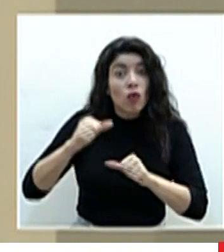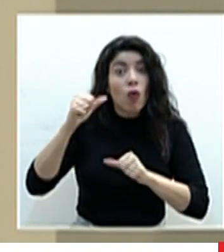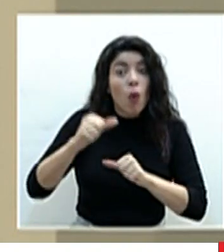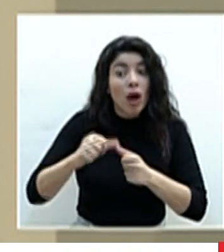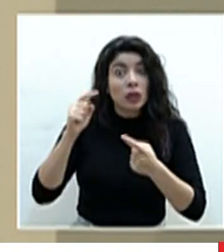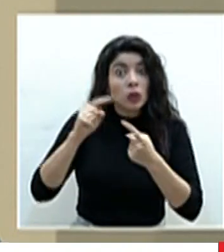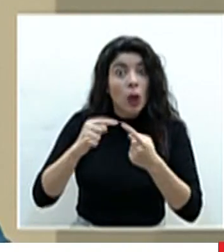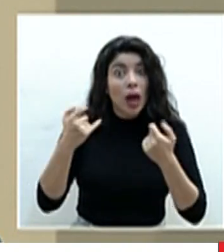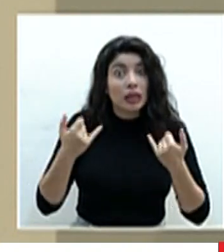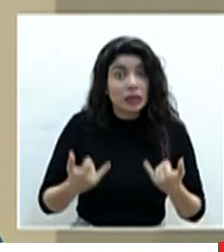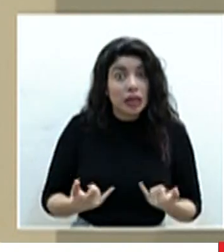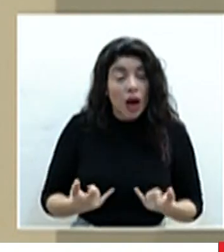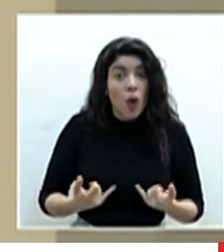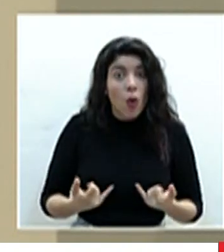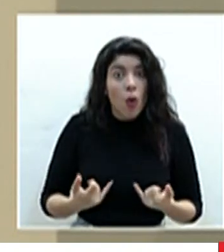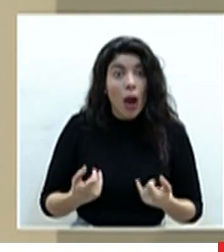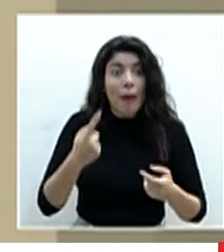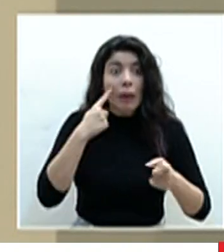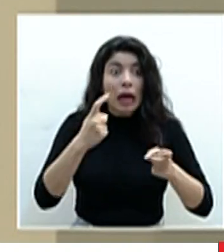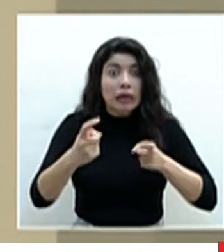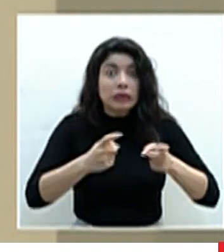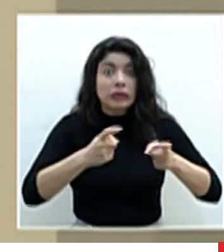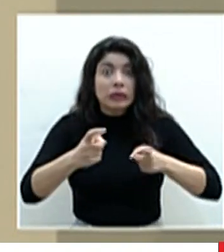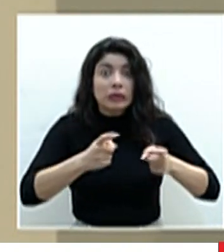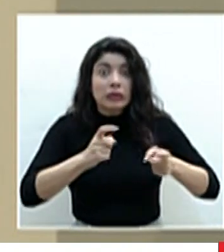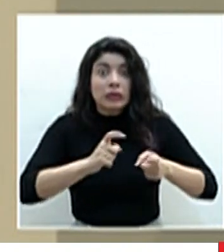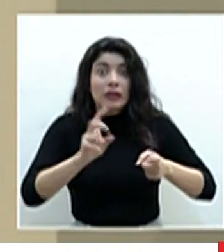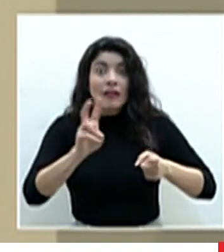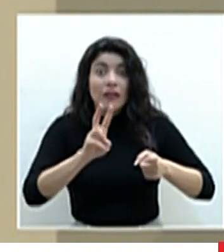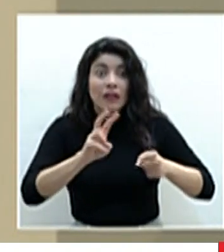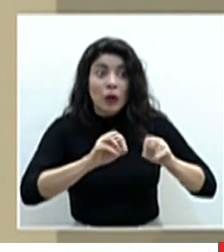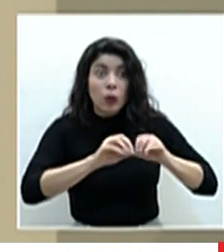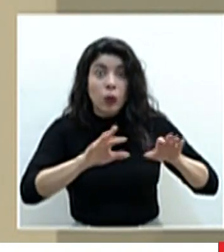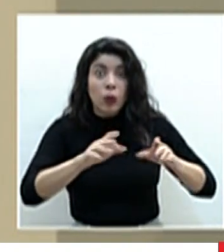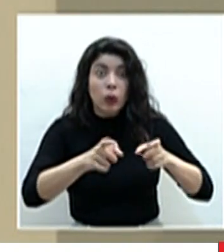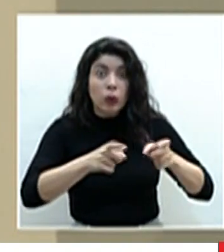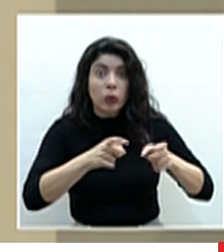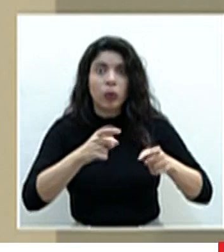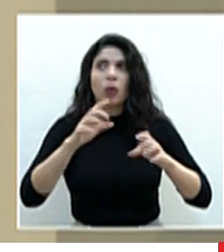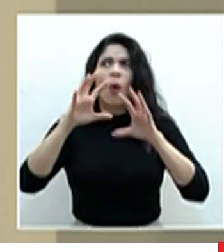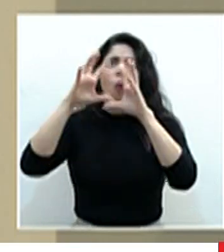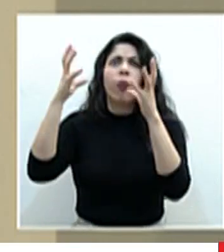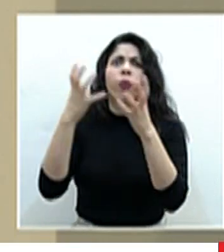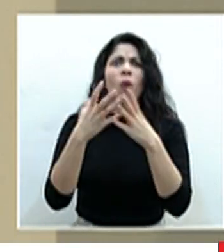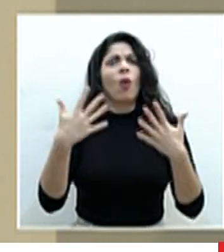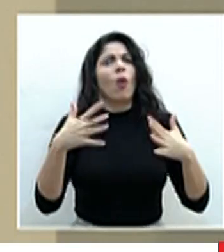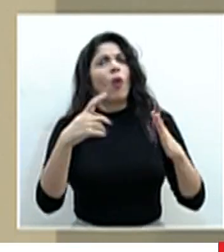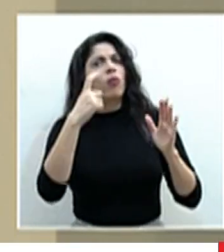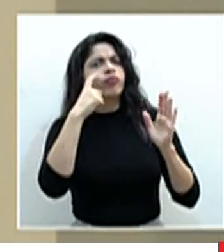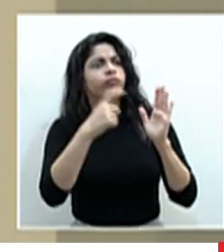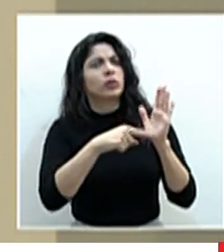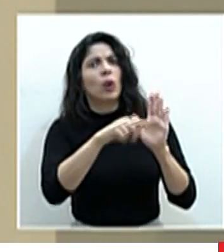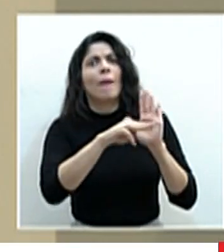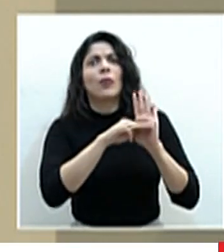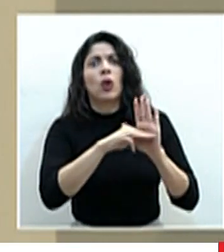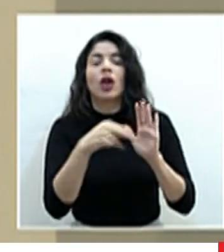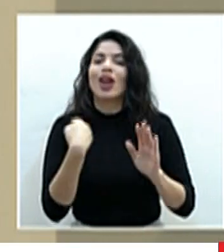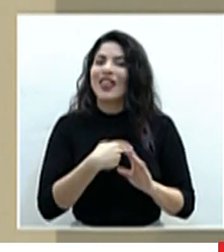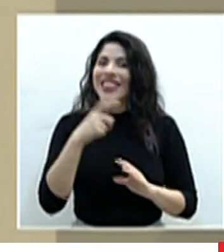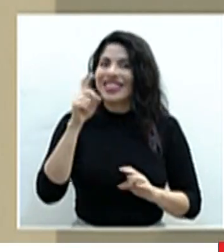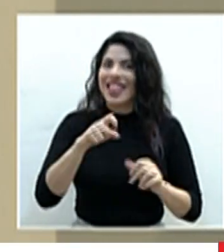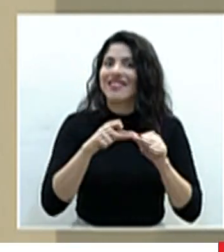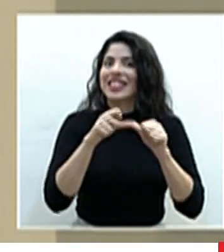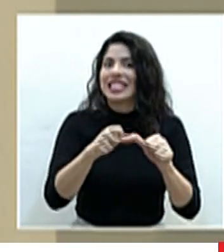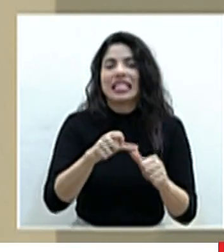hasta ahora para controlar la transmisión del virus han sido reconocidos a nivel global como un modelo y debemos seguir en